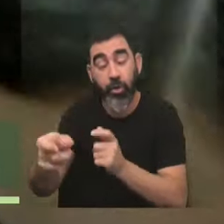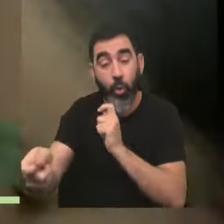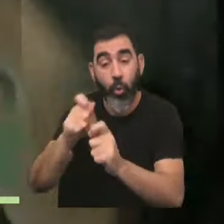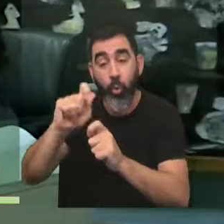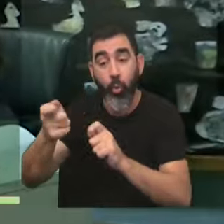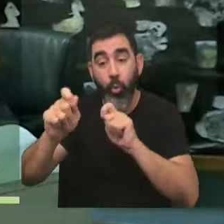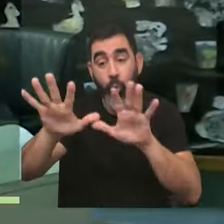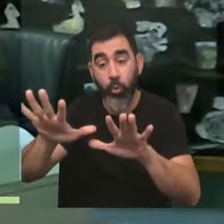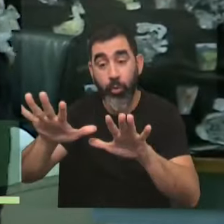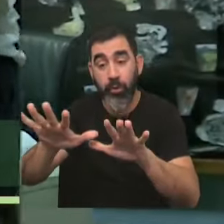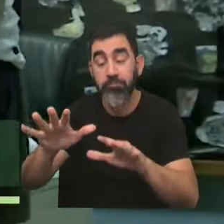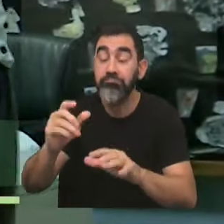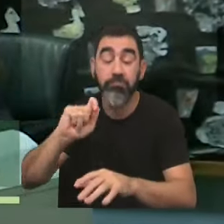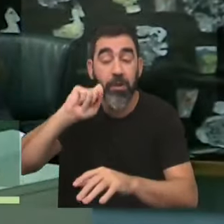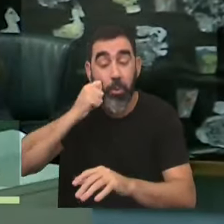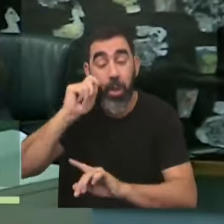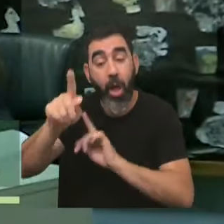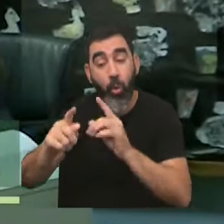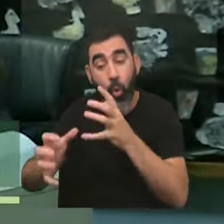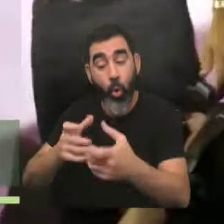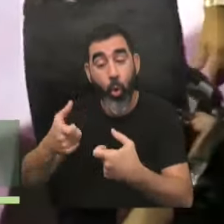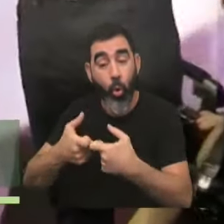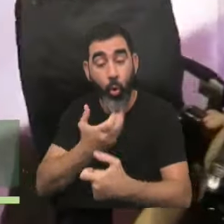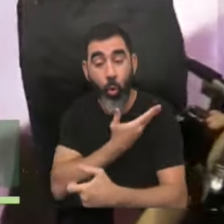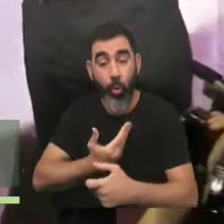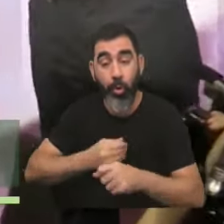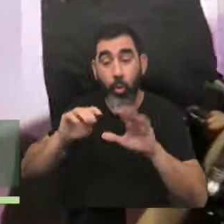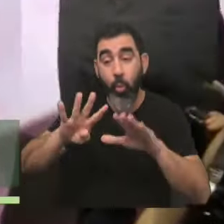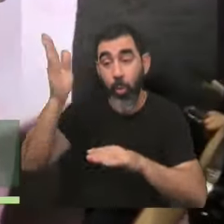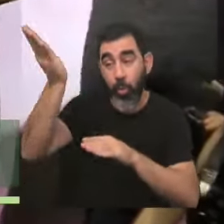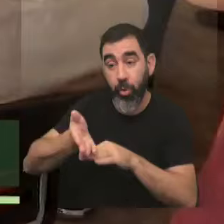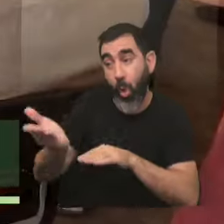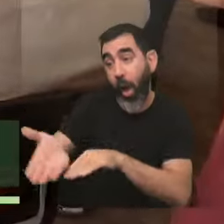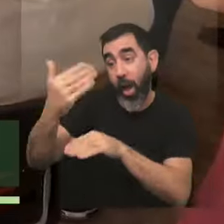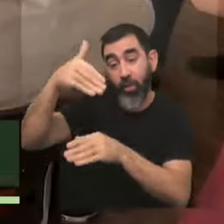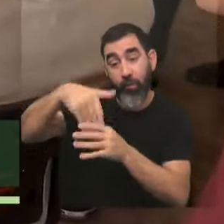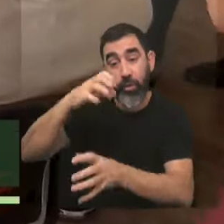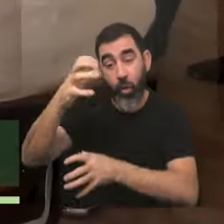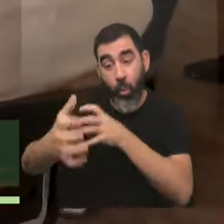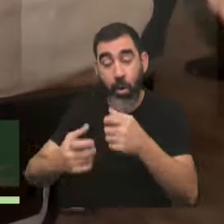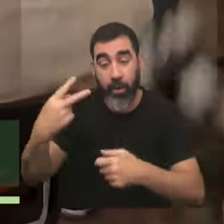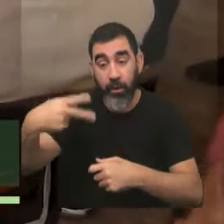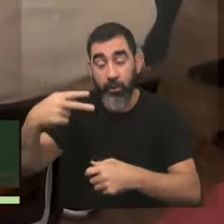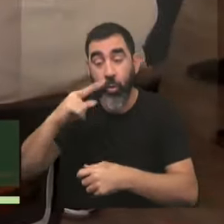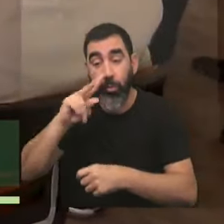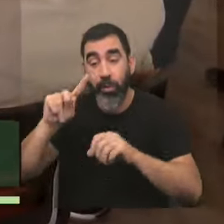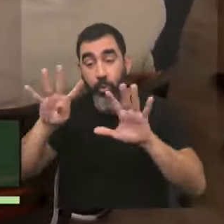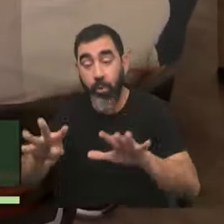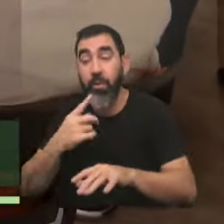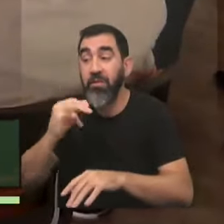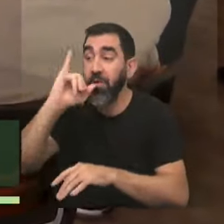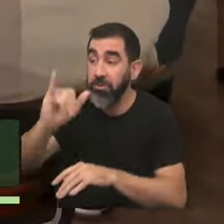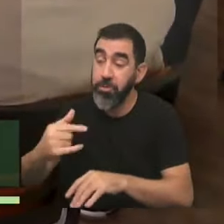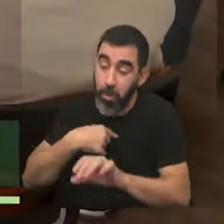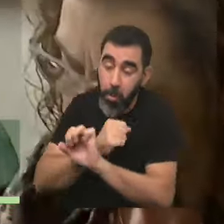su rayado cosecha simpatizantes en el oficialismo 99% de quienes votaron a la coalición en noviembre de 2019 dijo estar